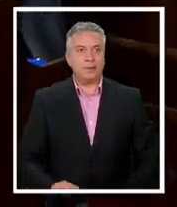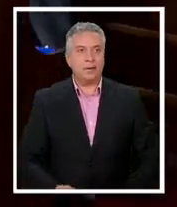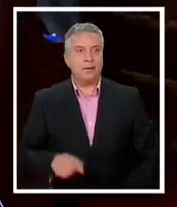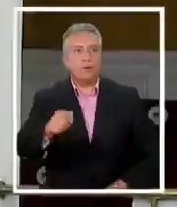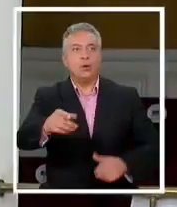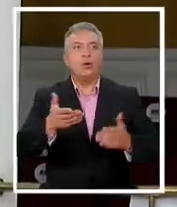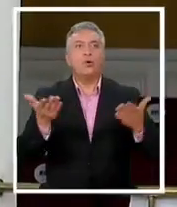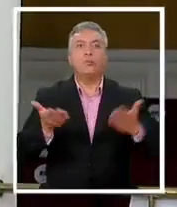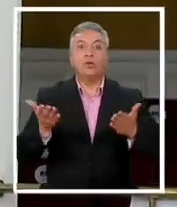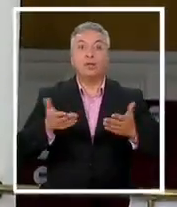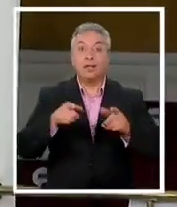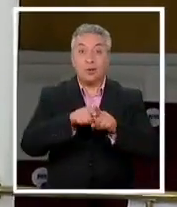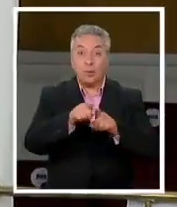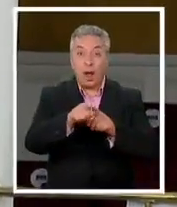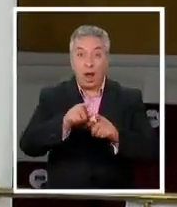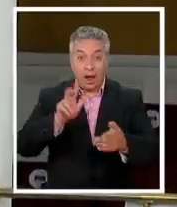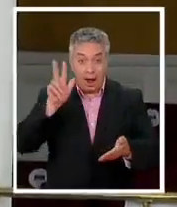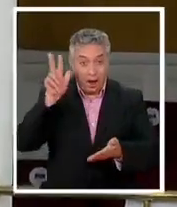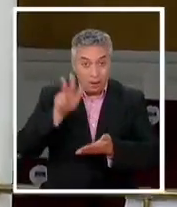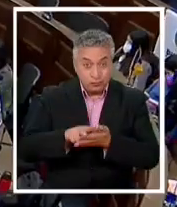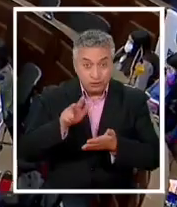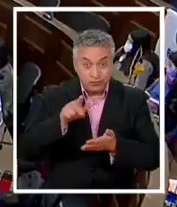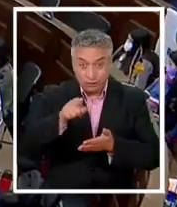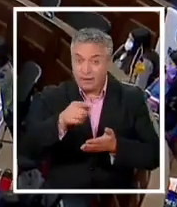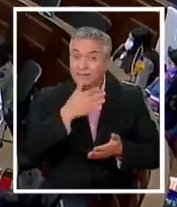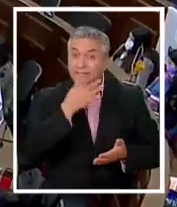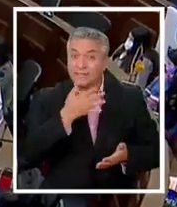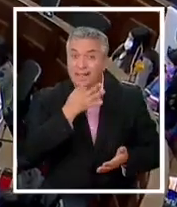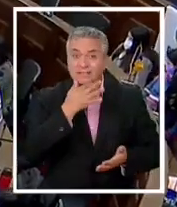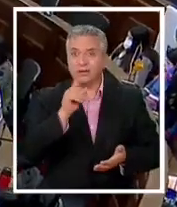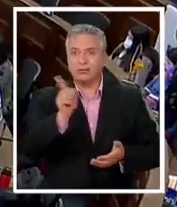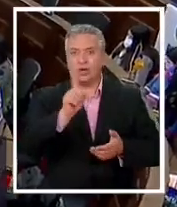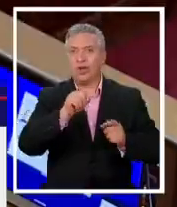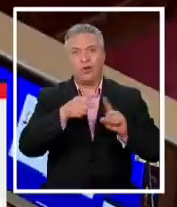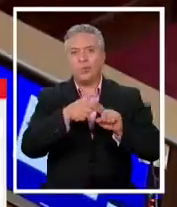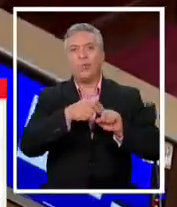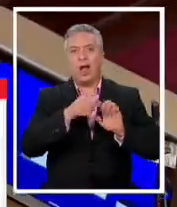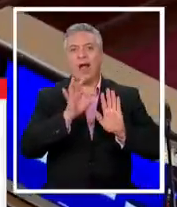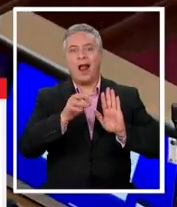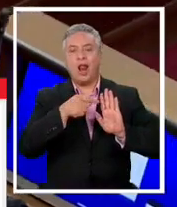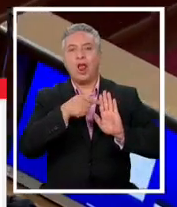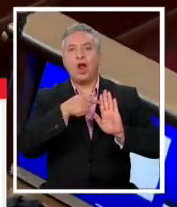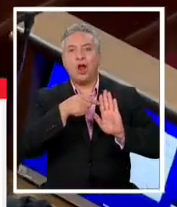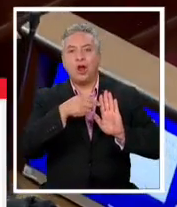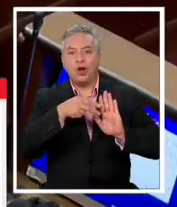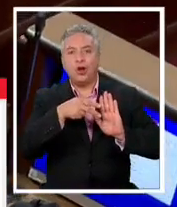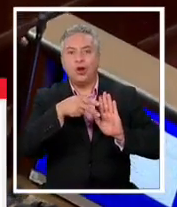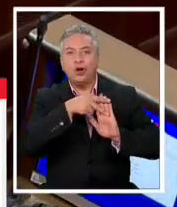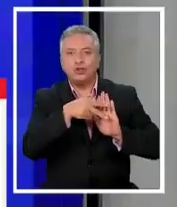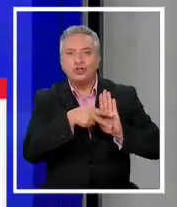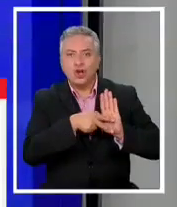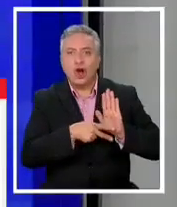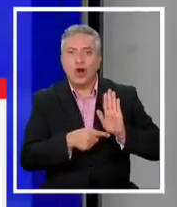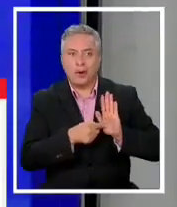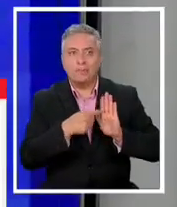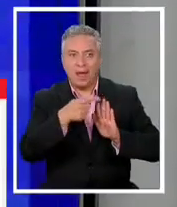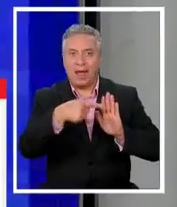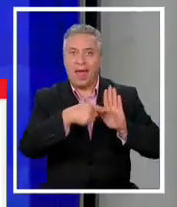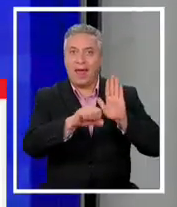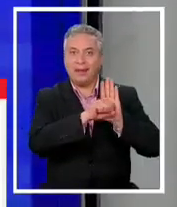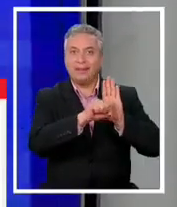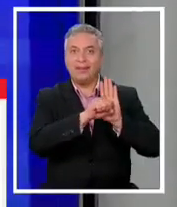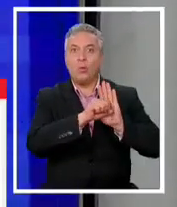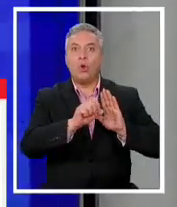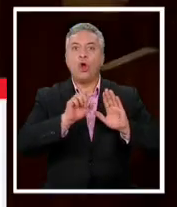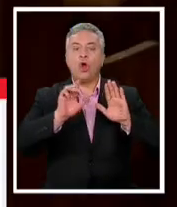Porque su aprobación no era sencilla, y es que se trataba de una de las normas más controversiales del último informe de sistema político, artículo 19,